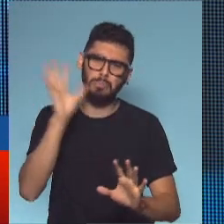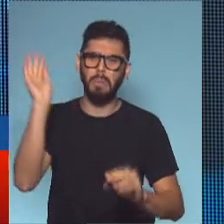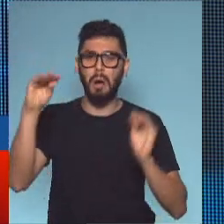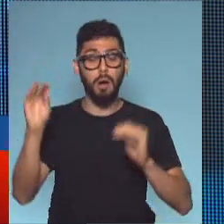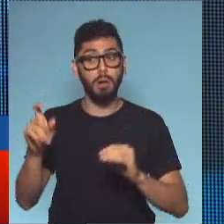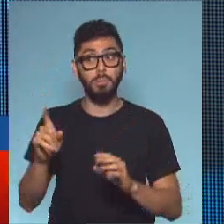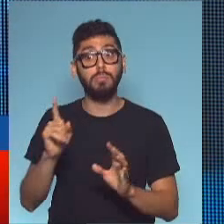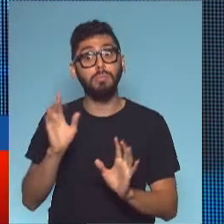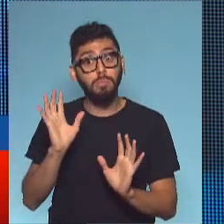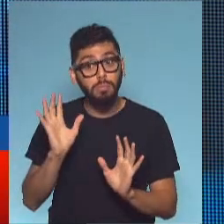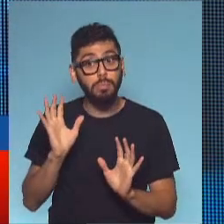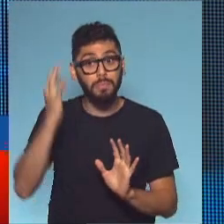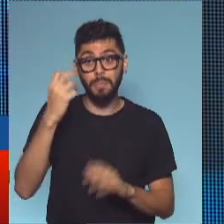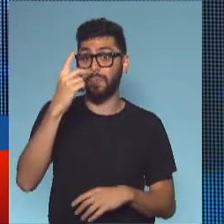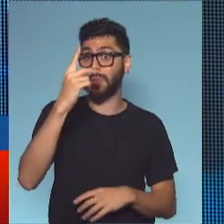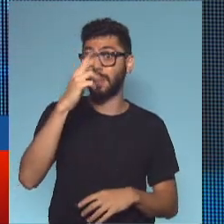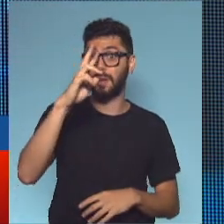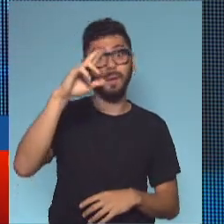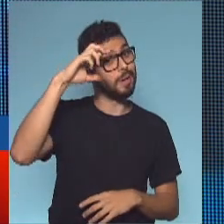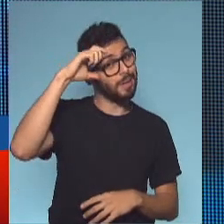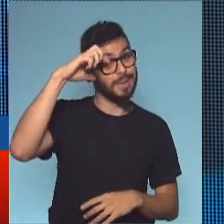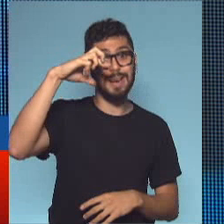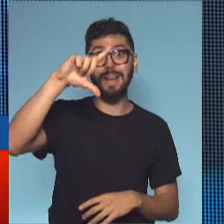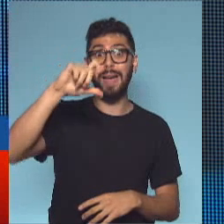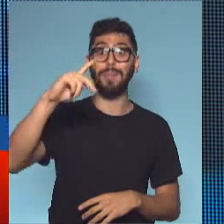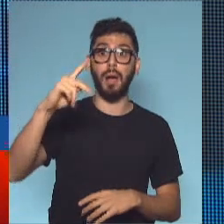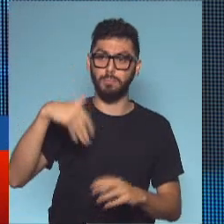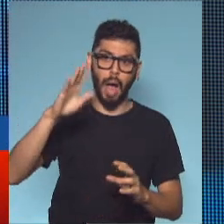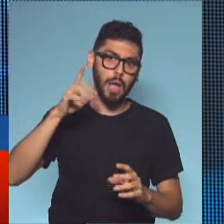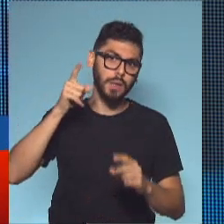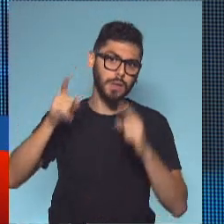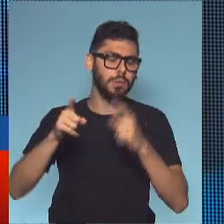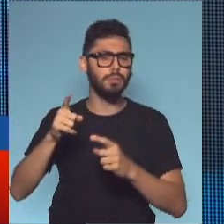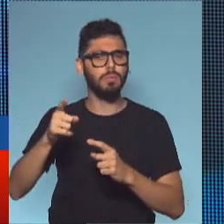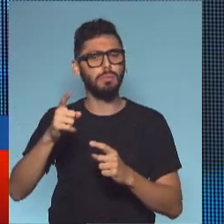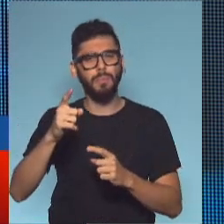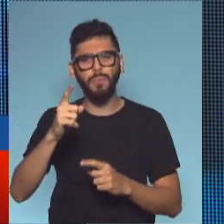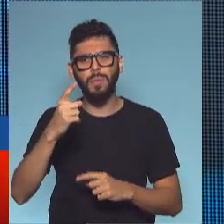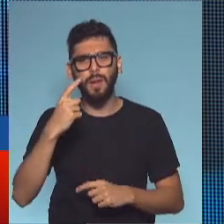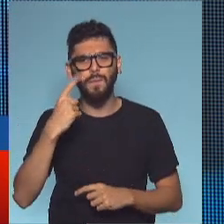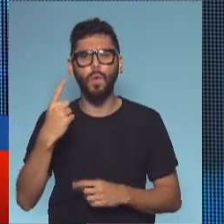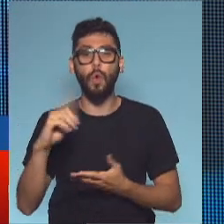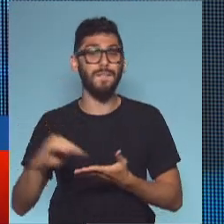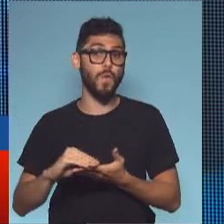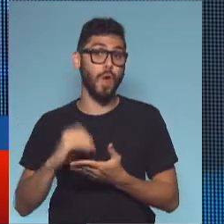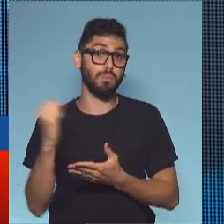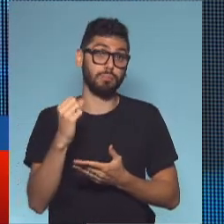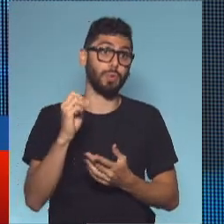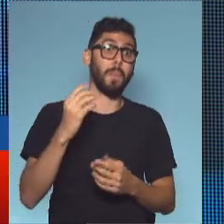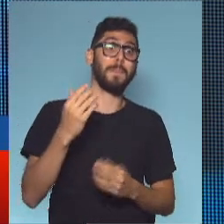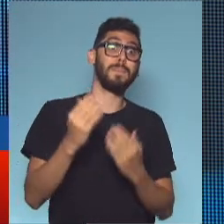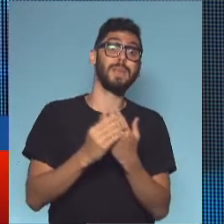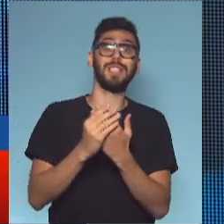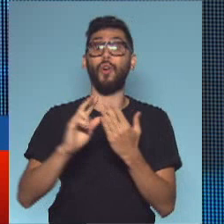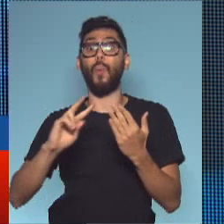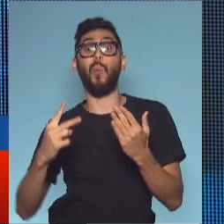en algún momento. El propio Kreplak, más que ningún otro. Así que en minutos nada más, uno de los funcionarios más importantes, uno de los dos funcionarios más importantes de